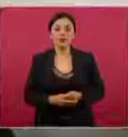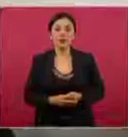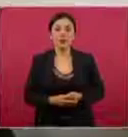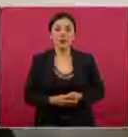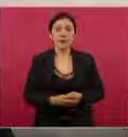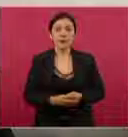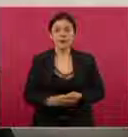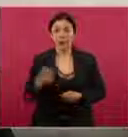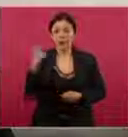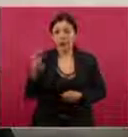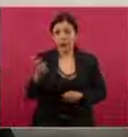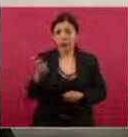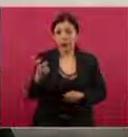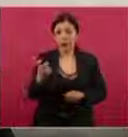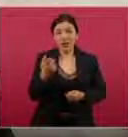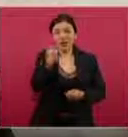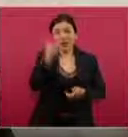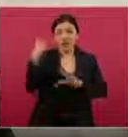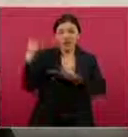salvó